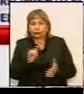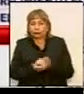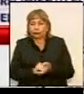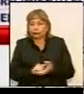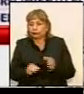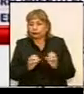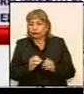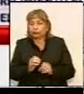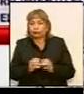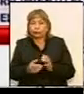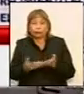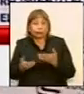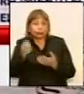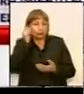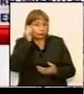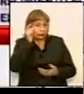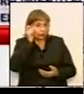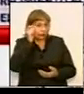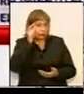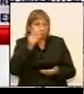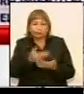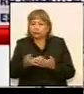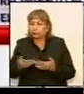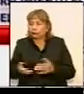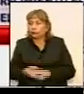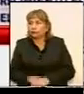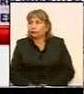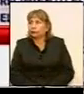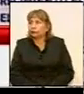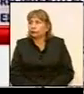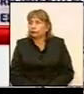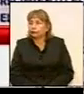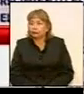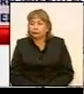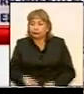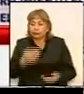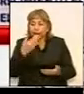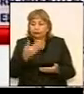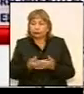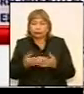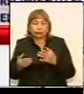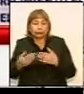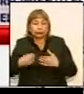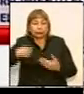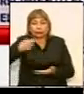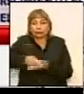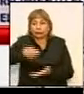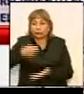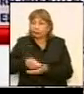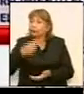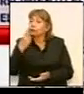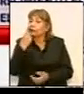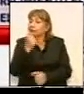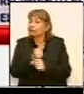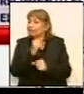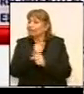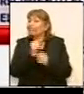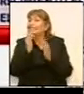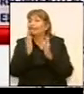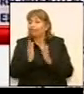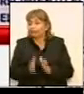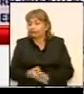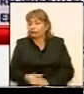lo que normalmente entendemos por el efecto de la minería, ¿no? Yo contrato, yo le pago un sueldo a un trabajador,